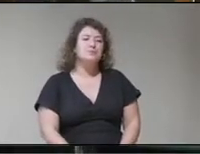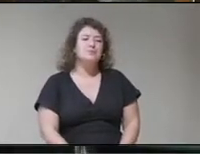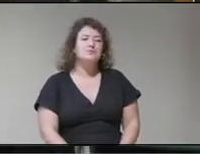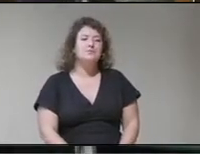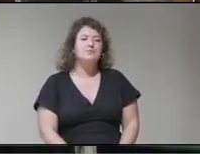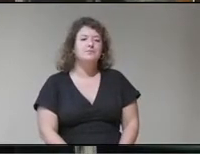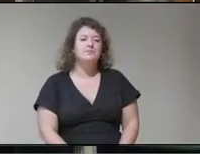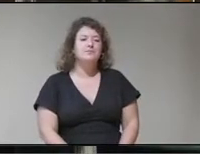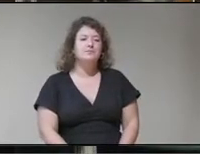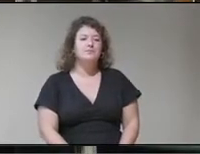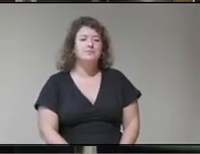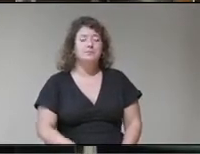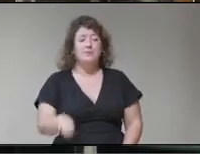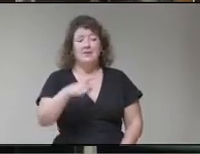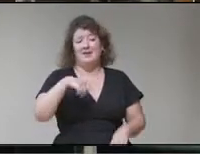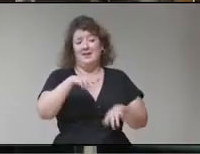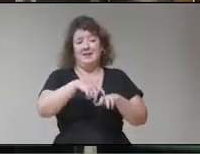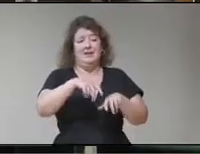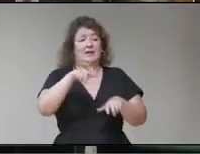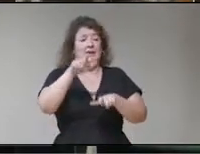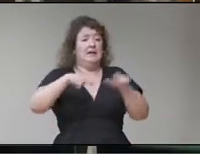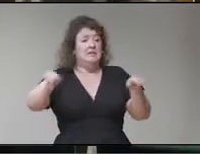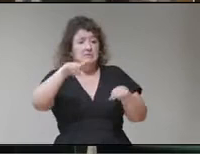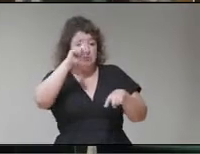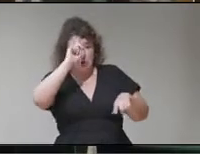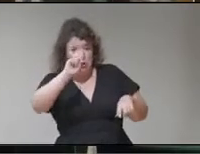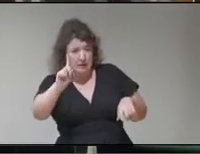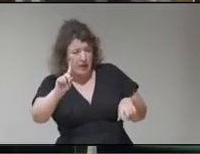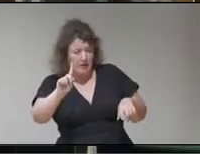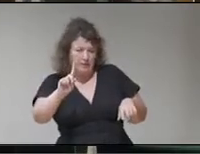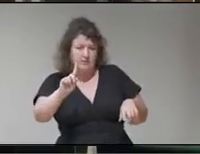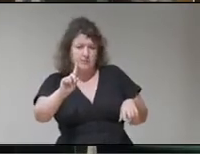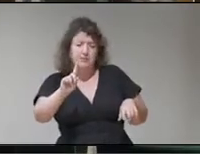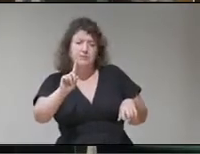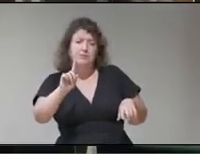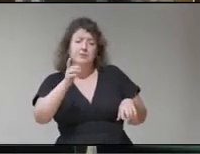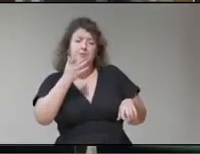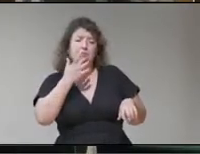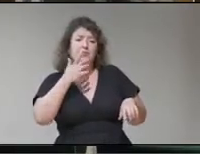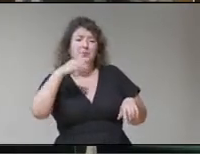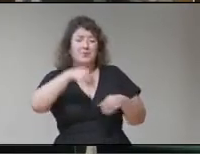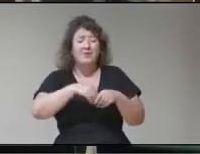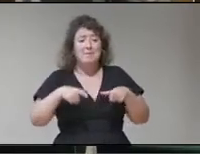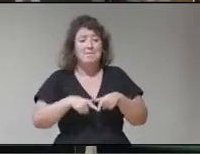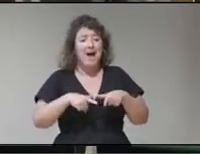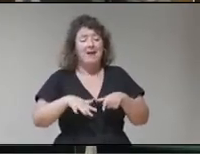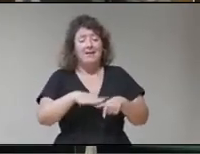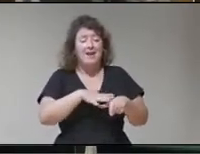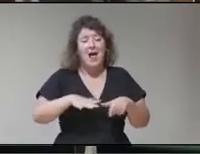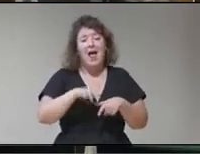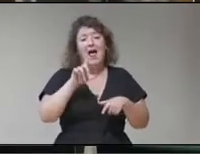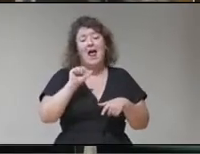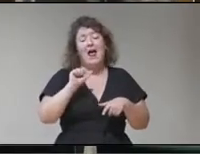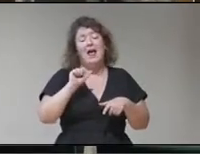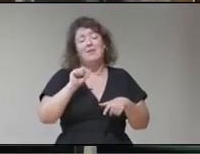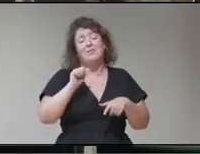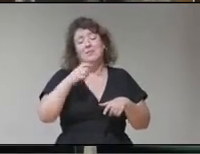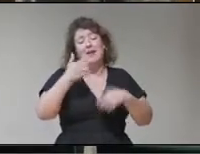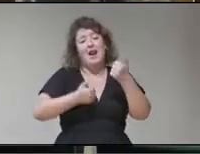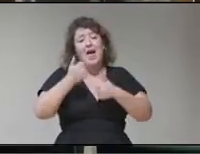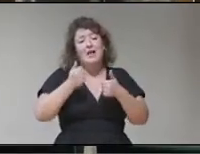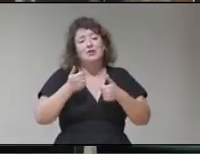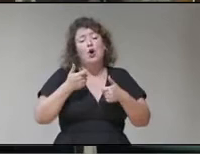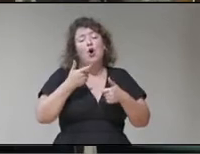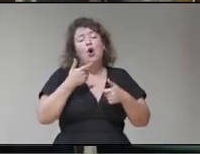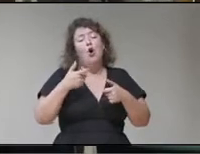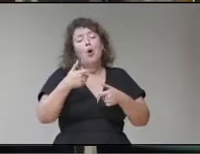que normalmente la gente no sabe es que la presencia de lactobacilos en vagina es una característica peculiar de